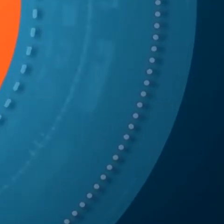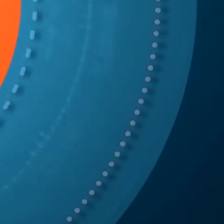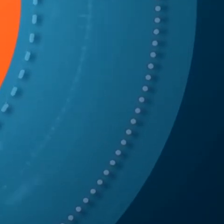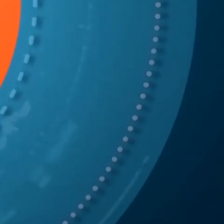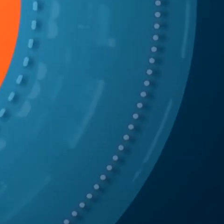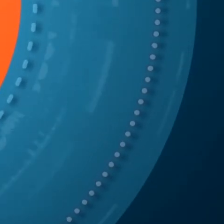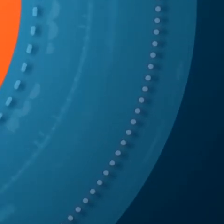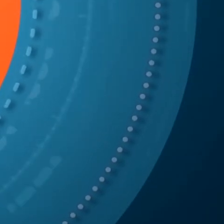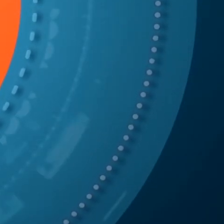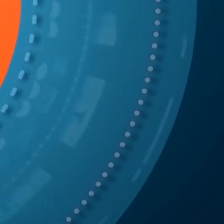¡Gracias!